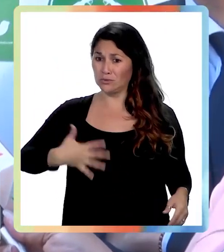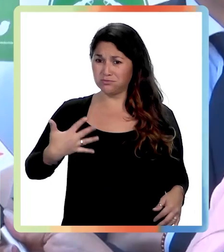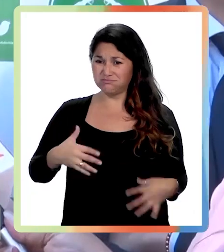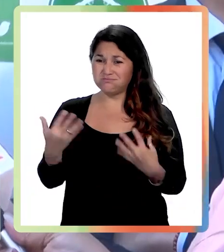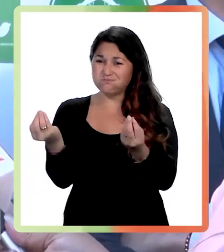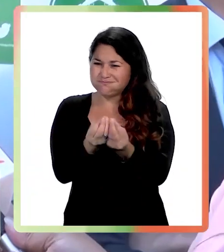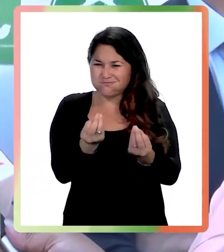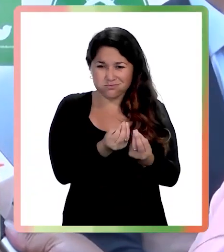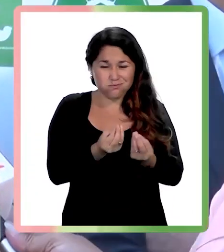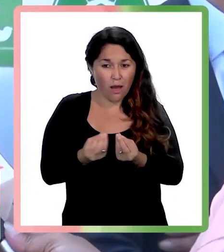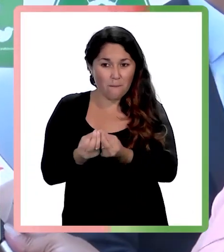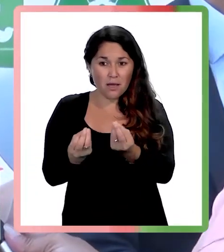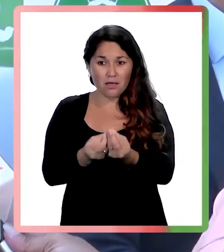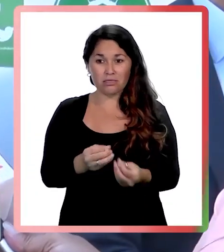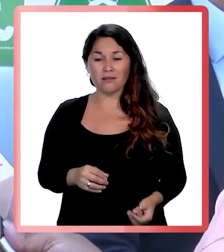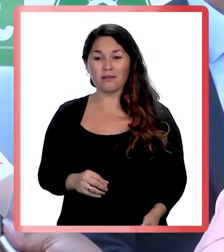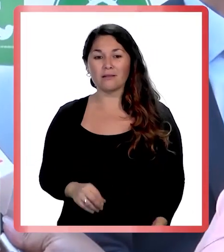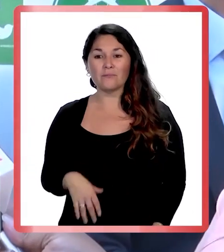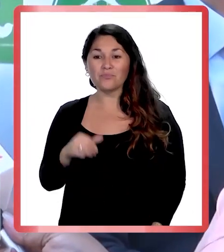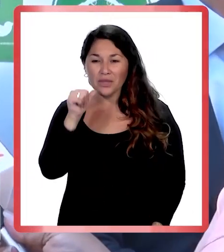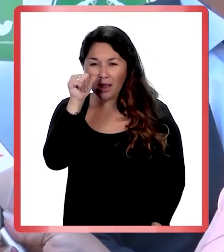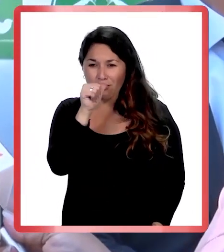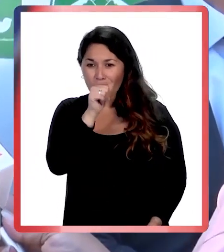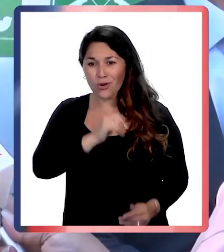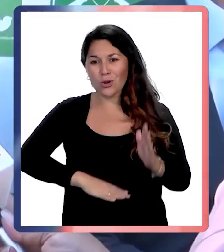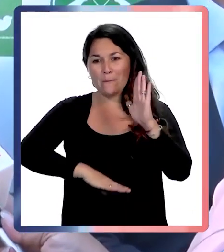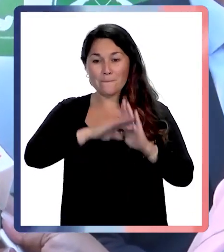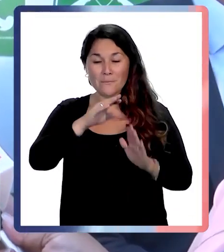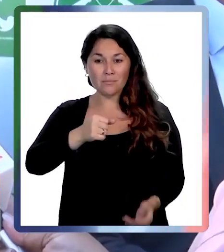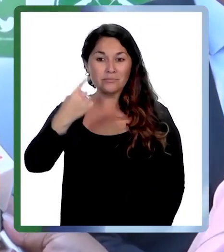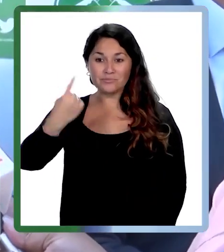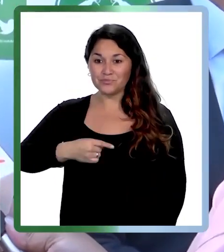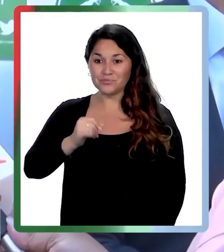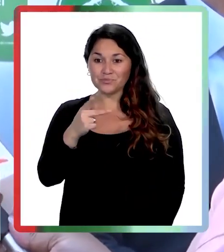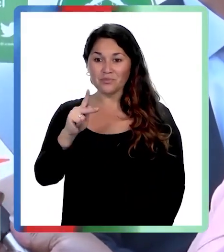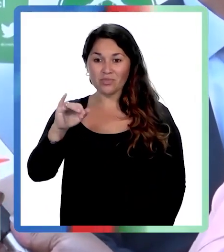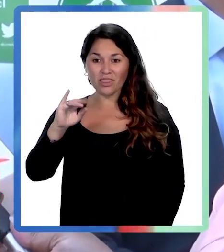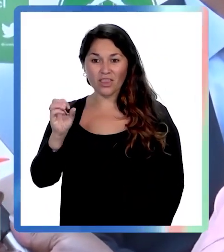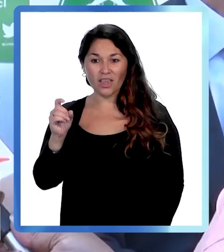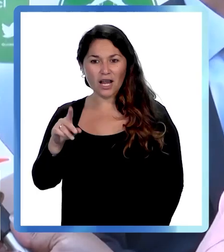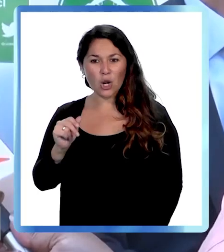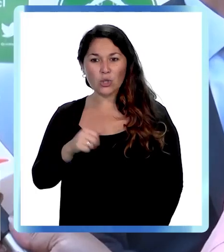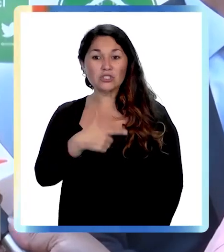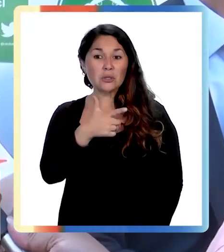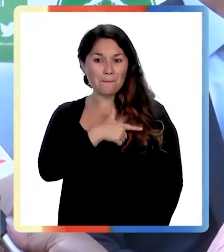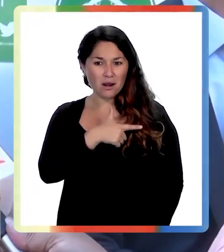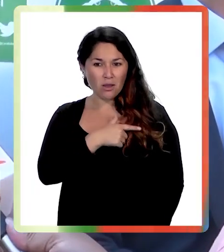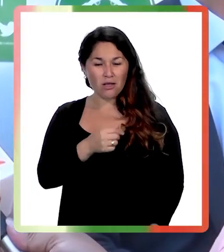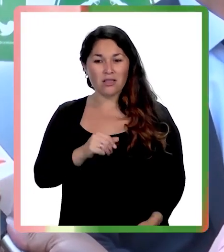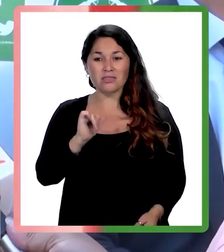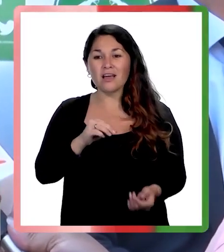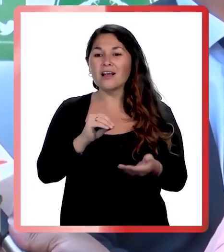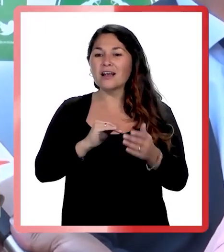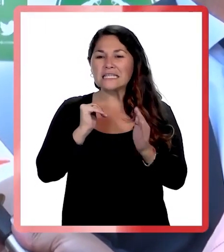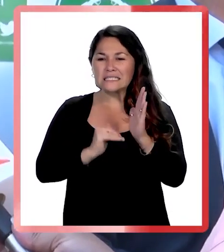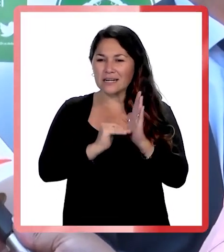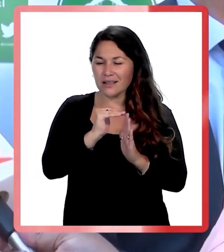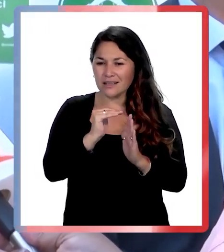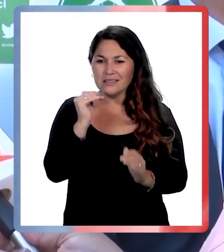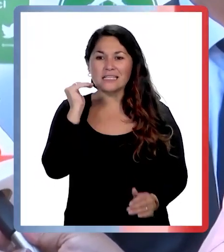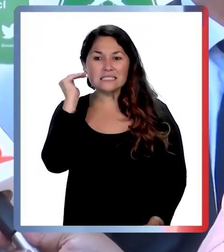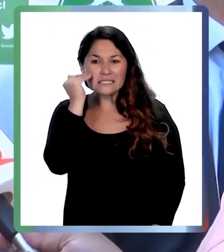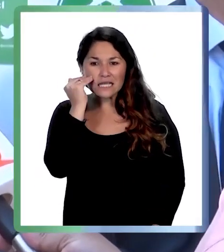de droga que en definitiva ascienden a más de 1.000 kilos de marihuana y casi 21 kilos